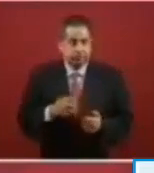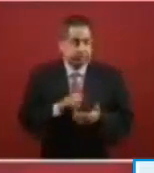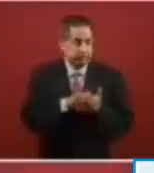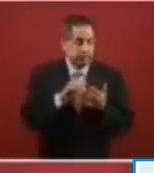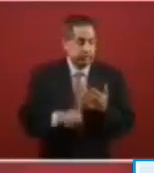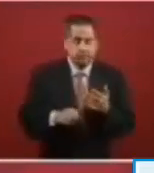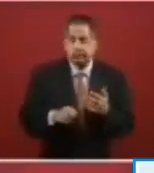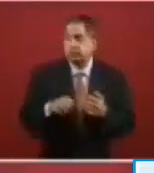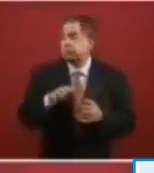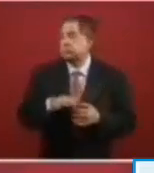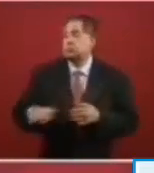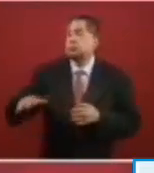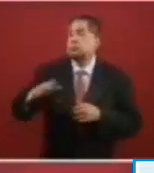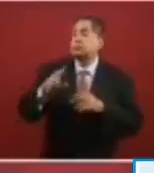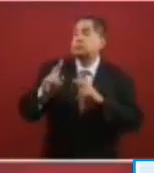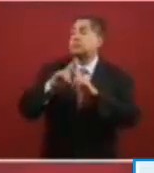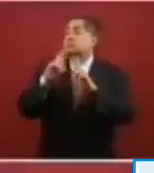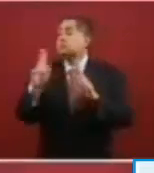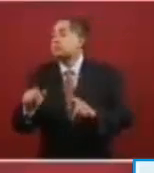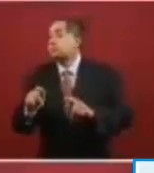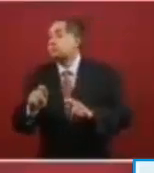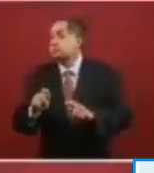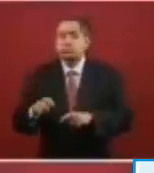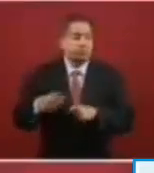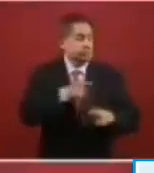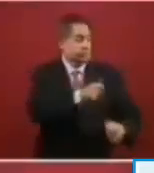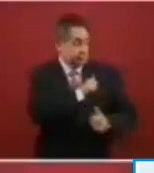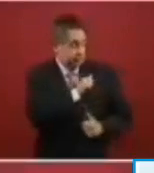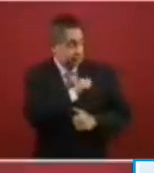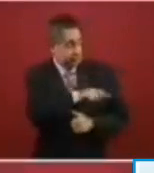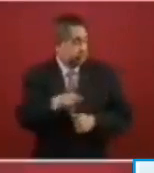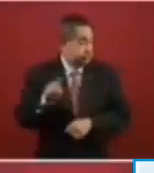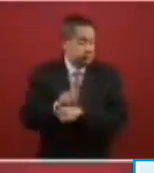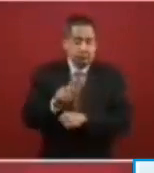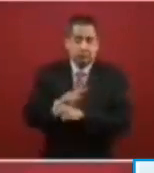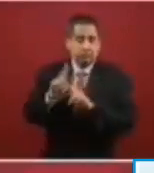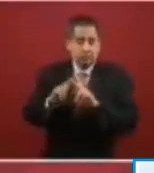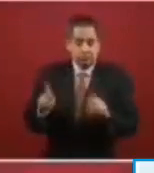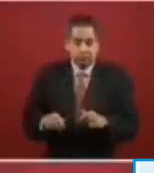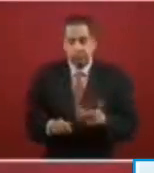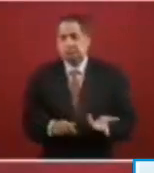encomendarle la paz de un país a un militar.